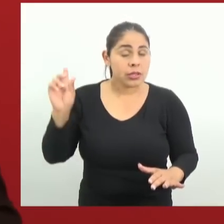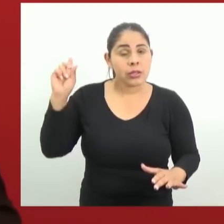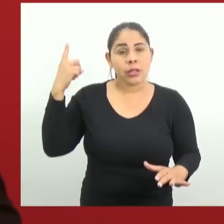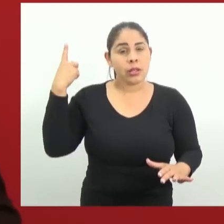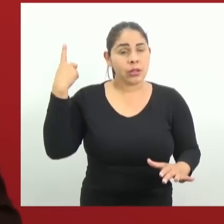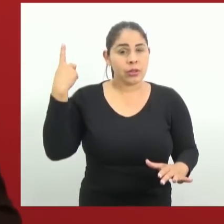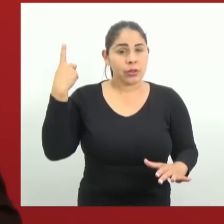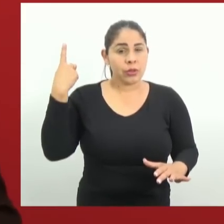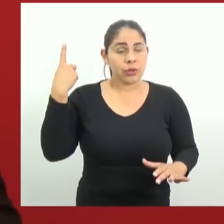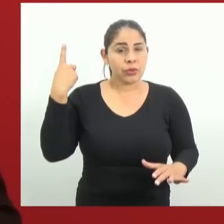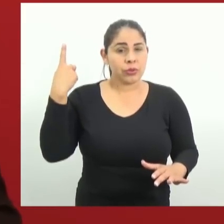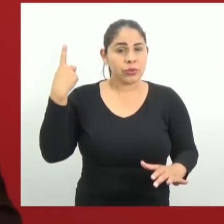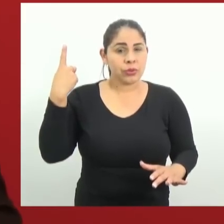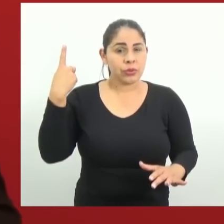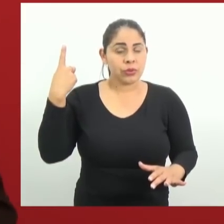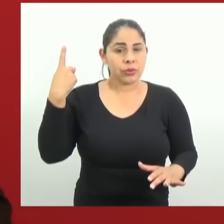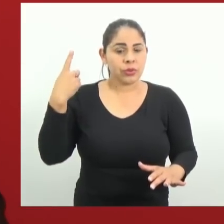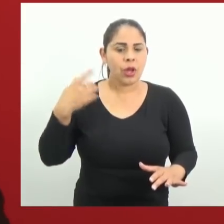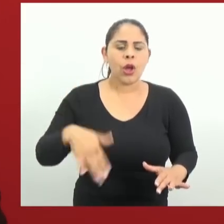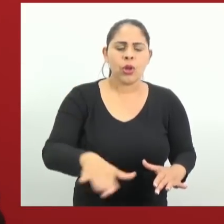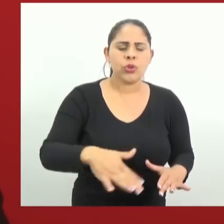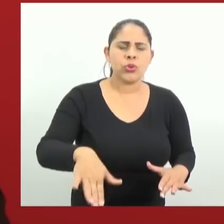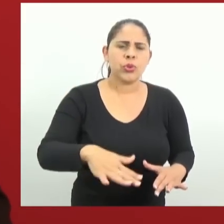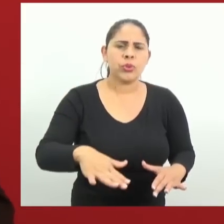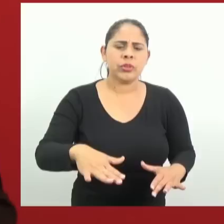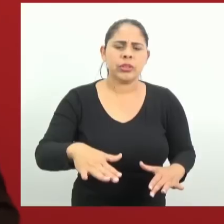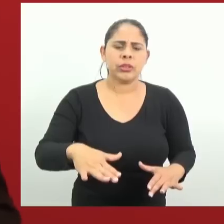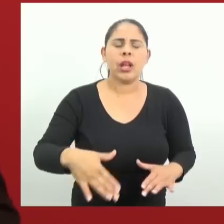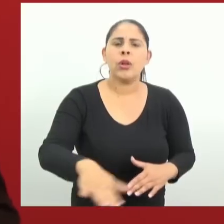o mejor dicho, ¿dónde está ese lugar